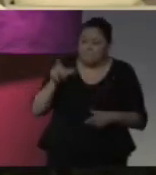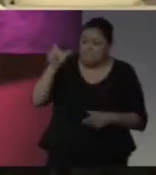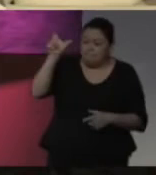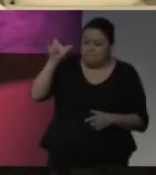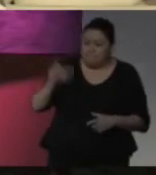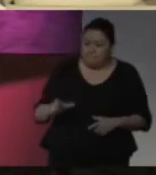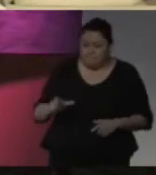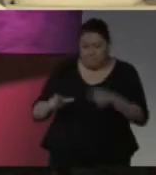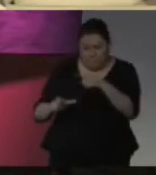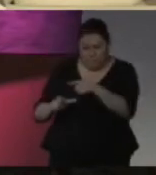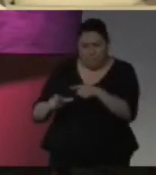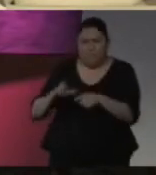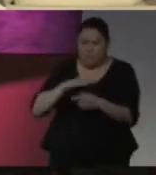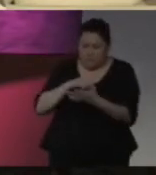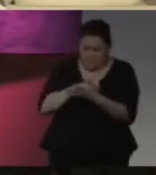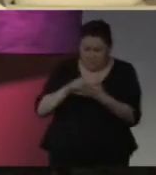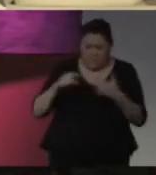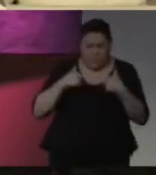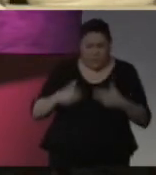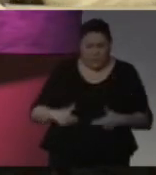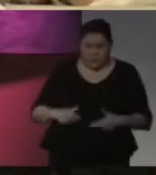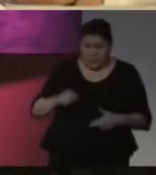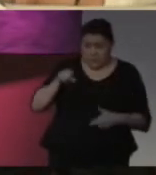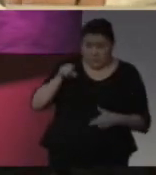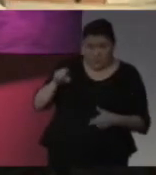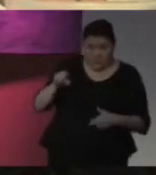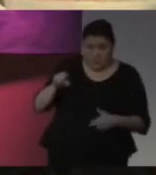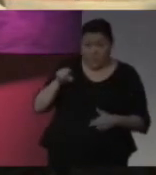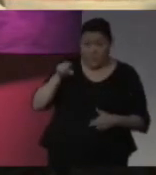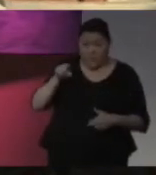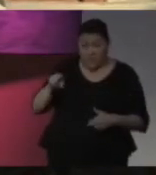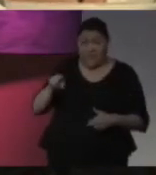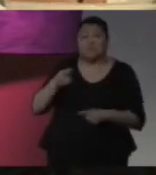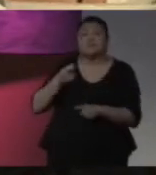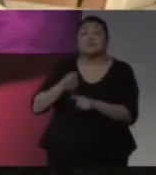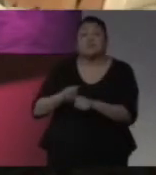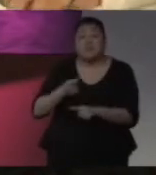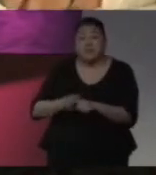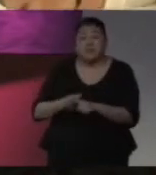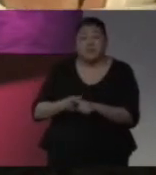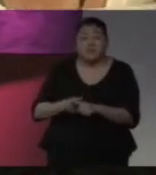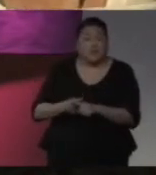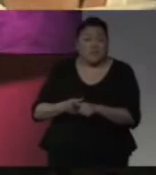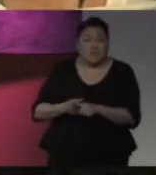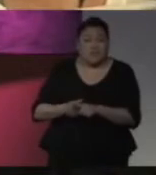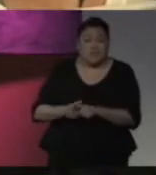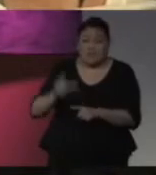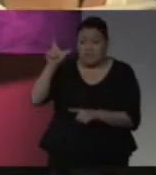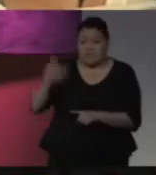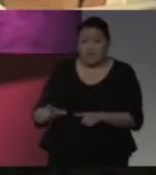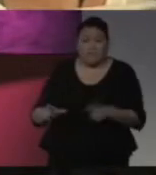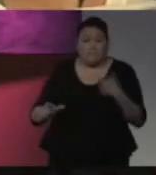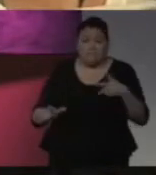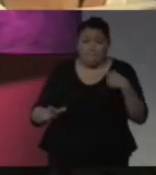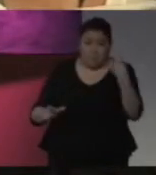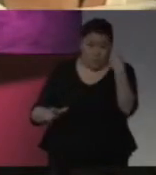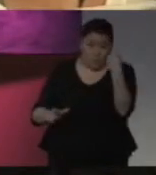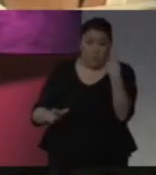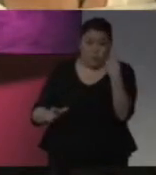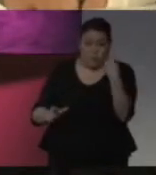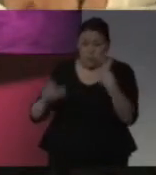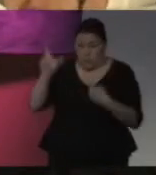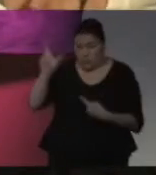los derechos humanos sigue siendo exclusivamente un sujeto individual.